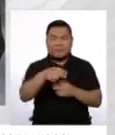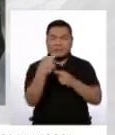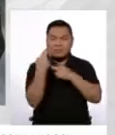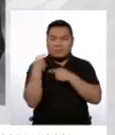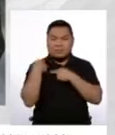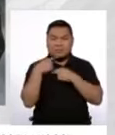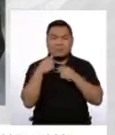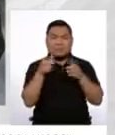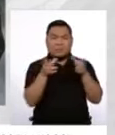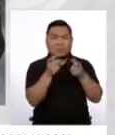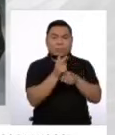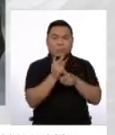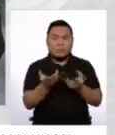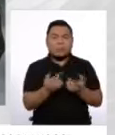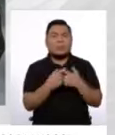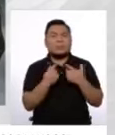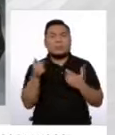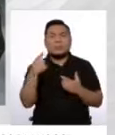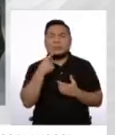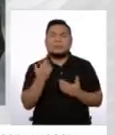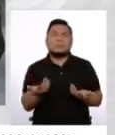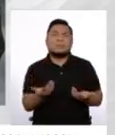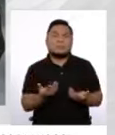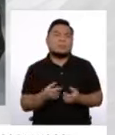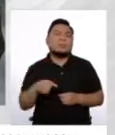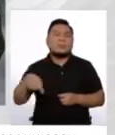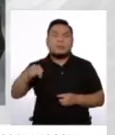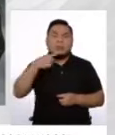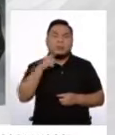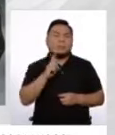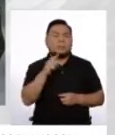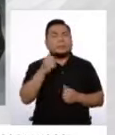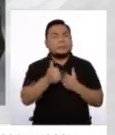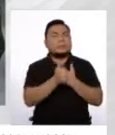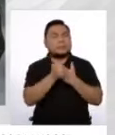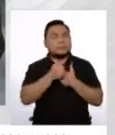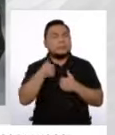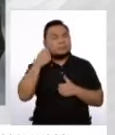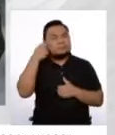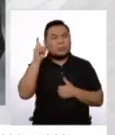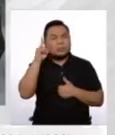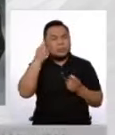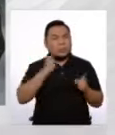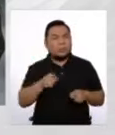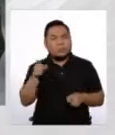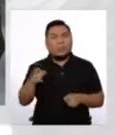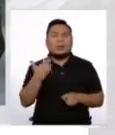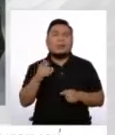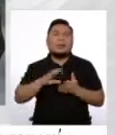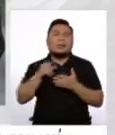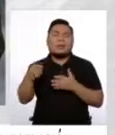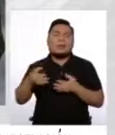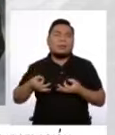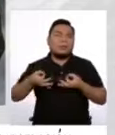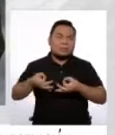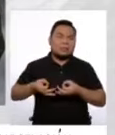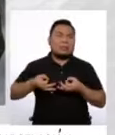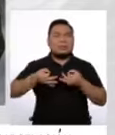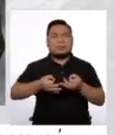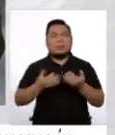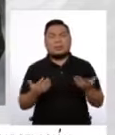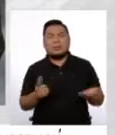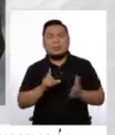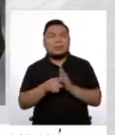pueden dar el dato y la alerta de que ellos están dando información al respecto. Y eso retrasa, genera